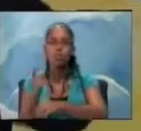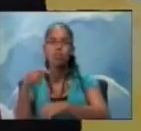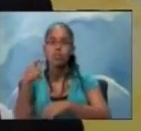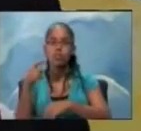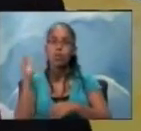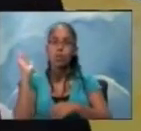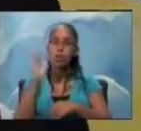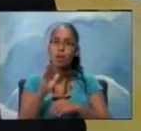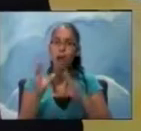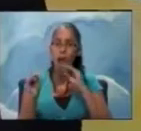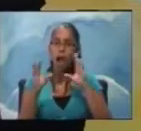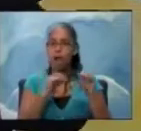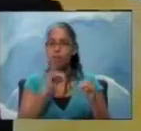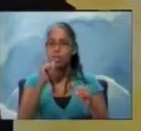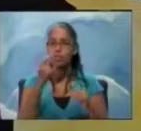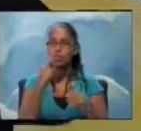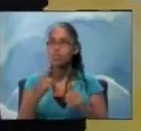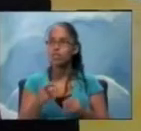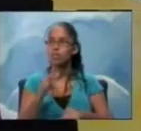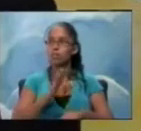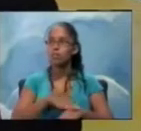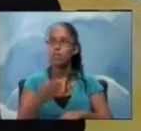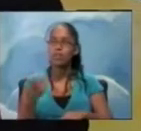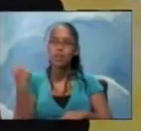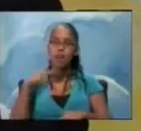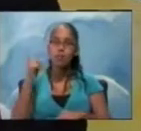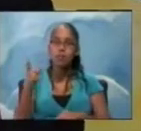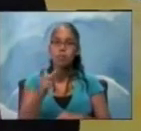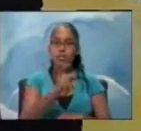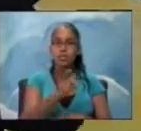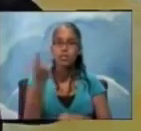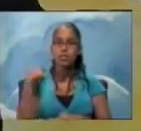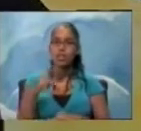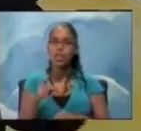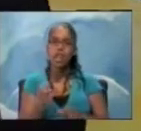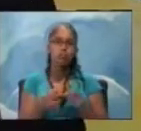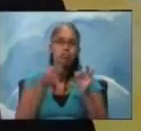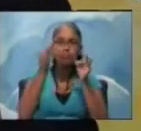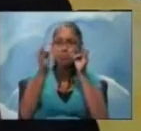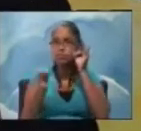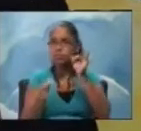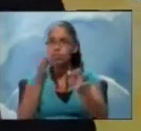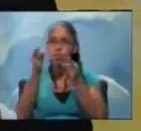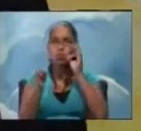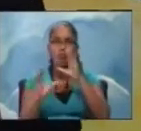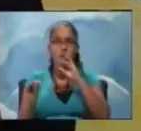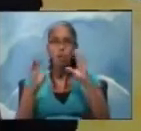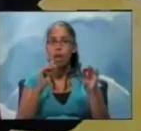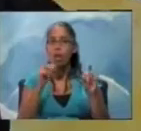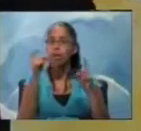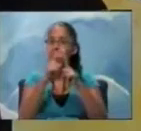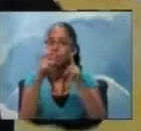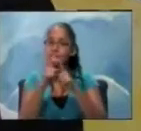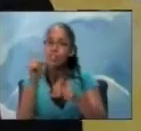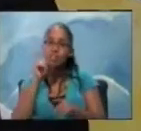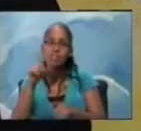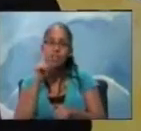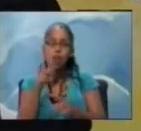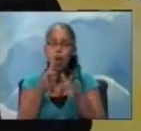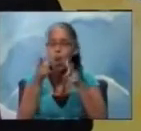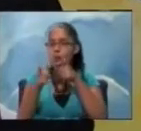hablando diciendo, porque hay personas que tienen una falacia, tienen una verborrea, o sea que tienen un